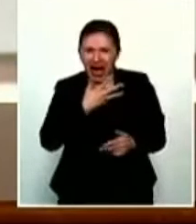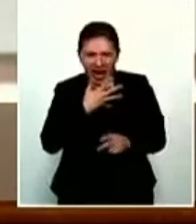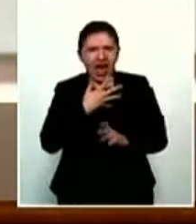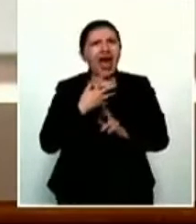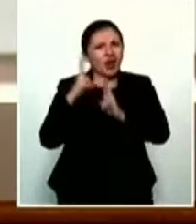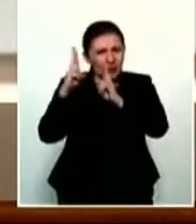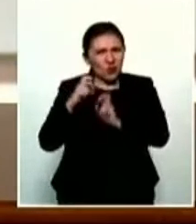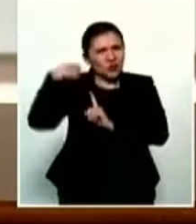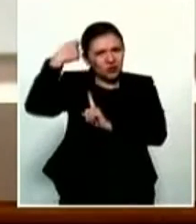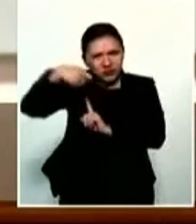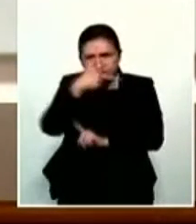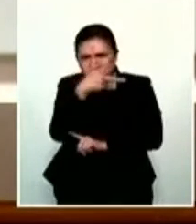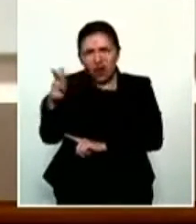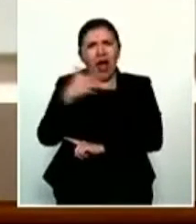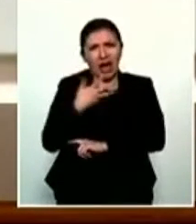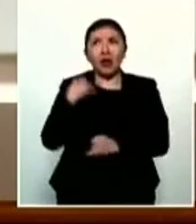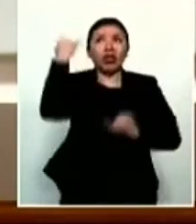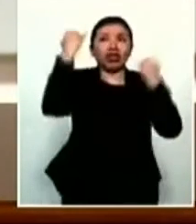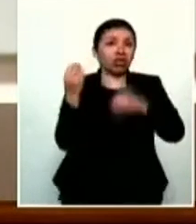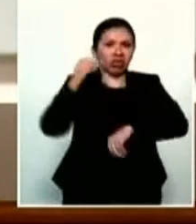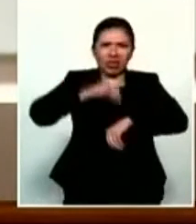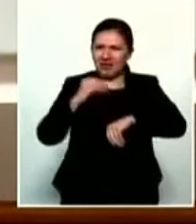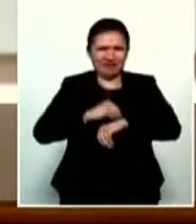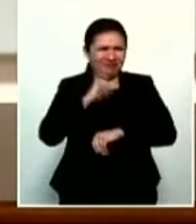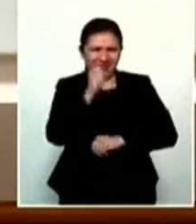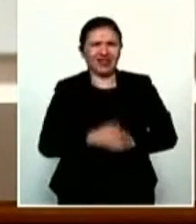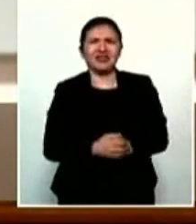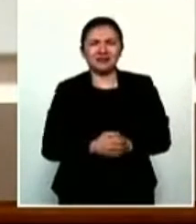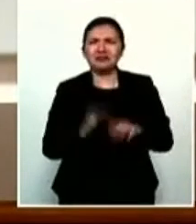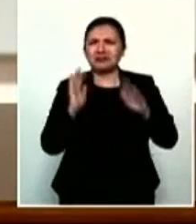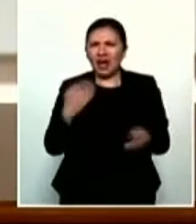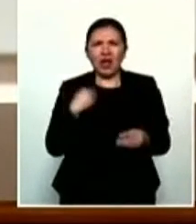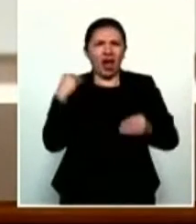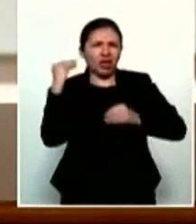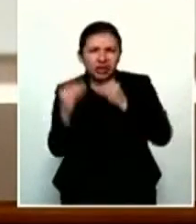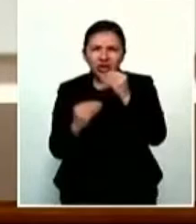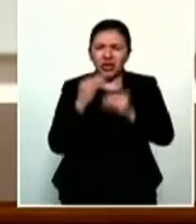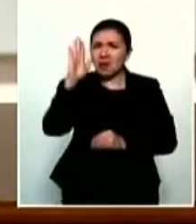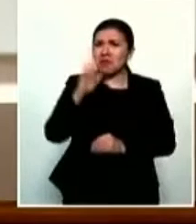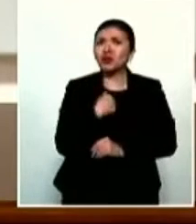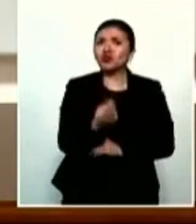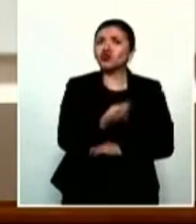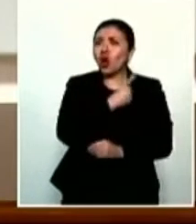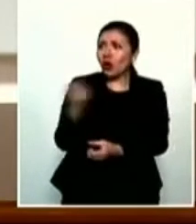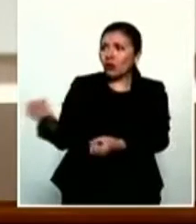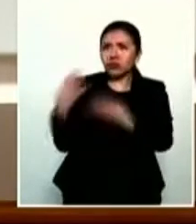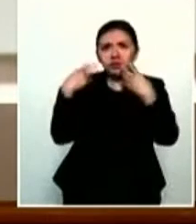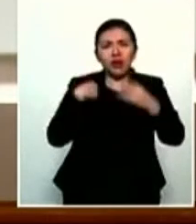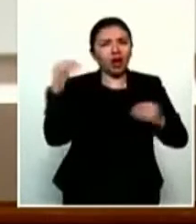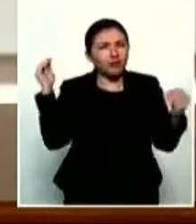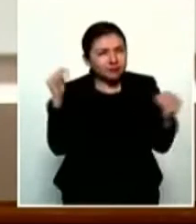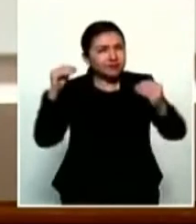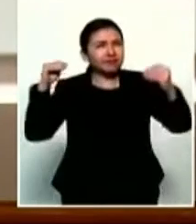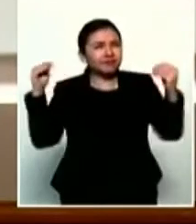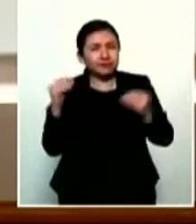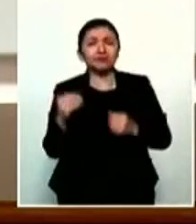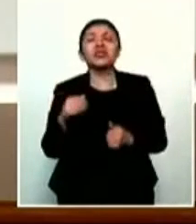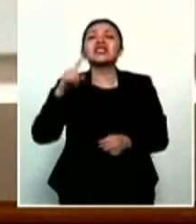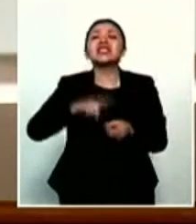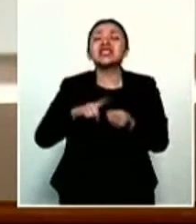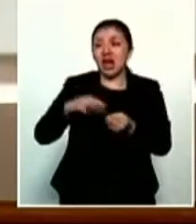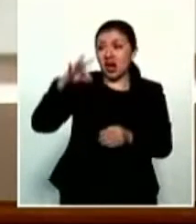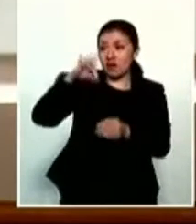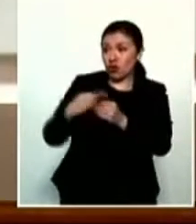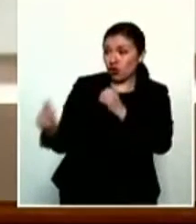lo estoy inventando yo. Debatí prácticamente solo. Votaron conmigo Olga